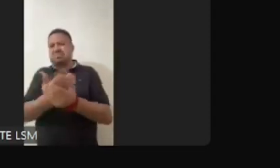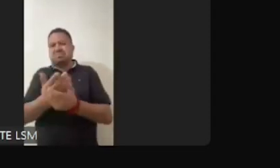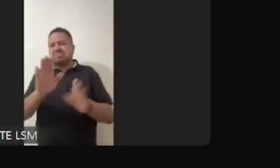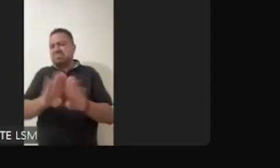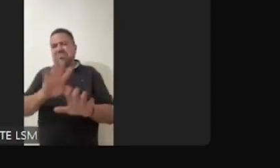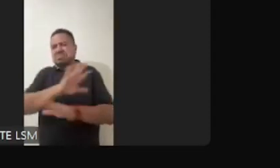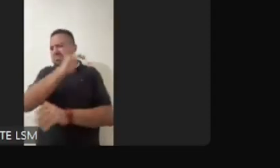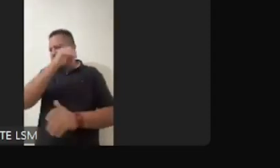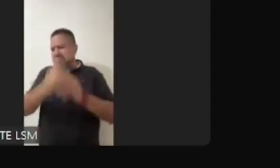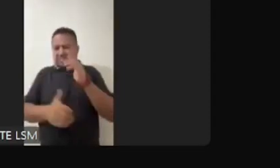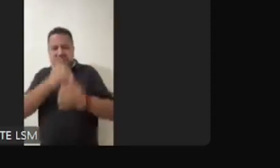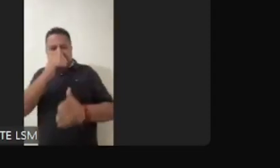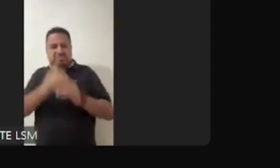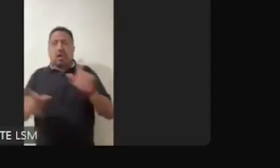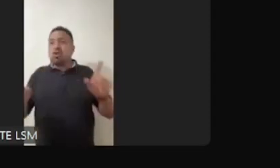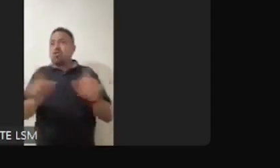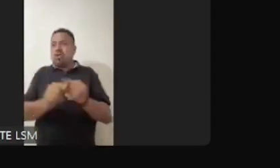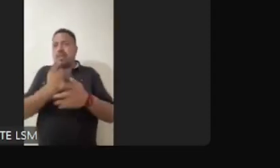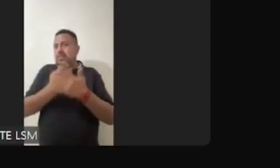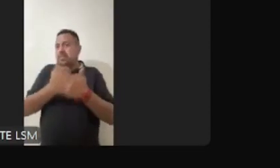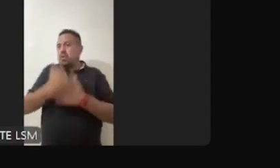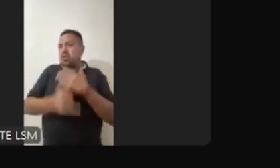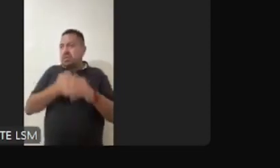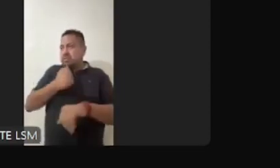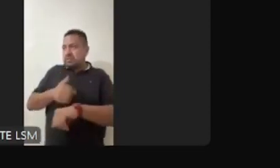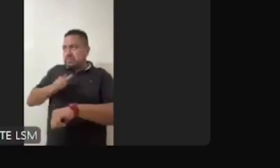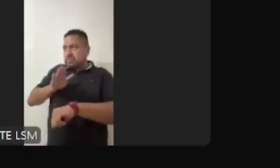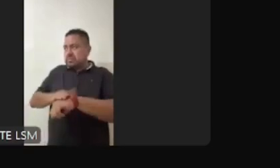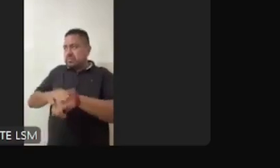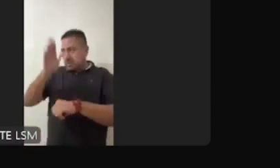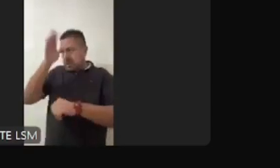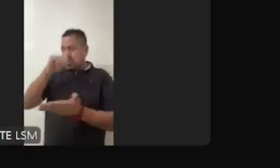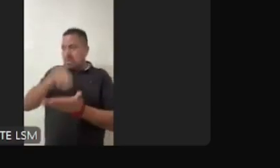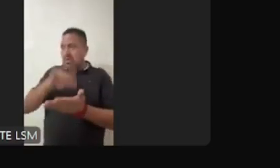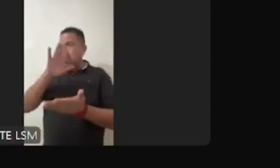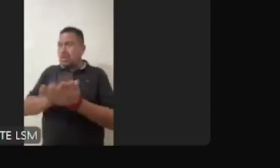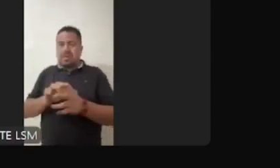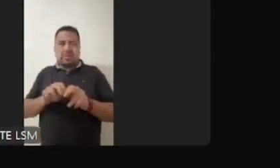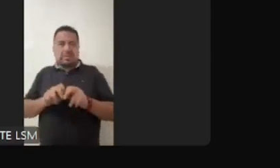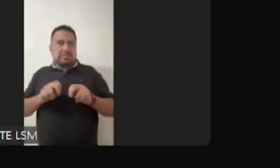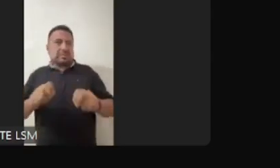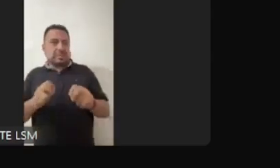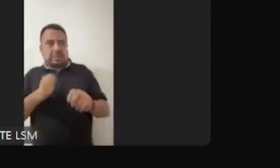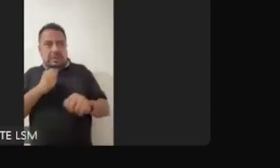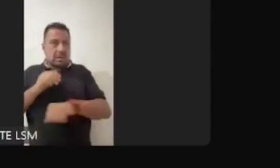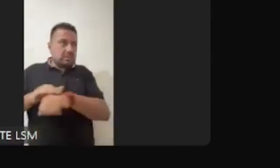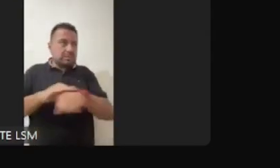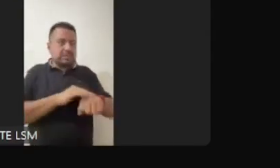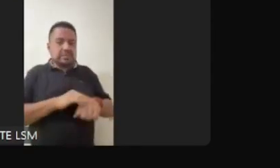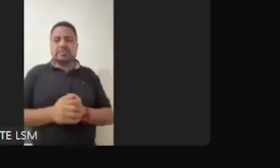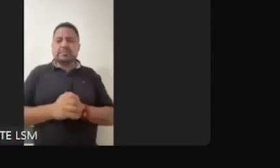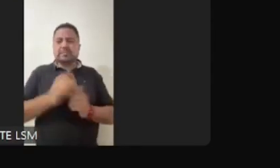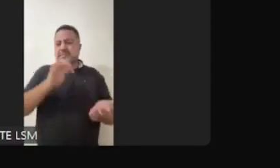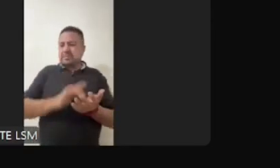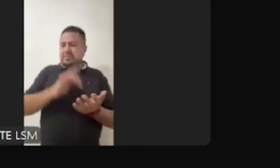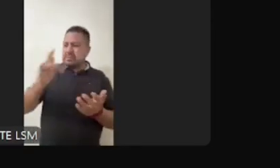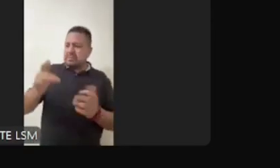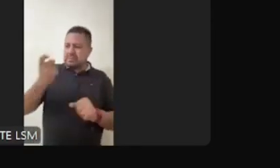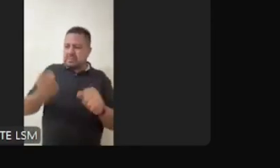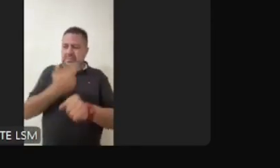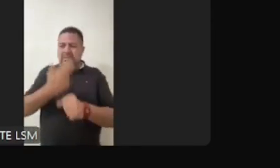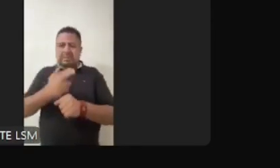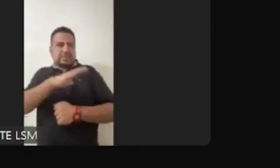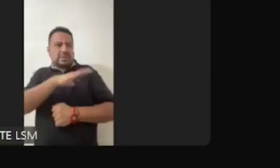concluido es la cuenta de los proyectos de acuerdo plenario magistradas magistrado Gracias secretaria general